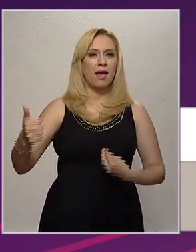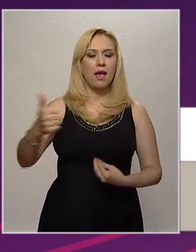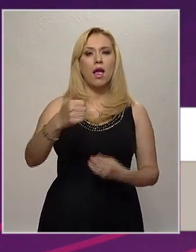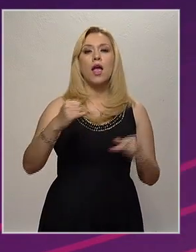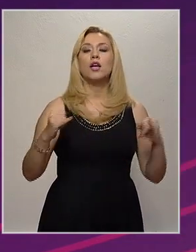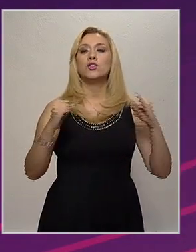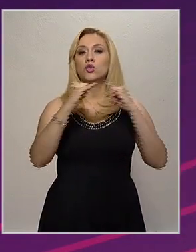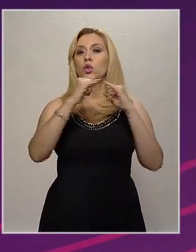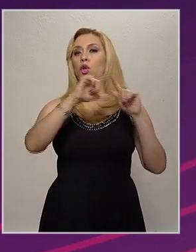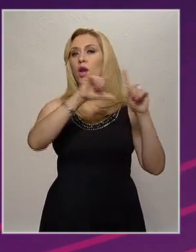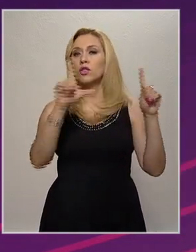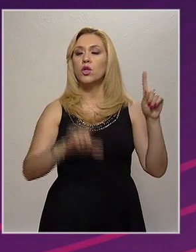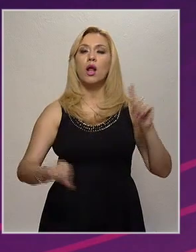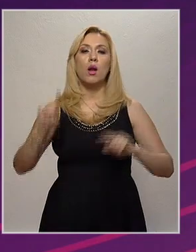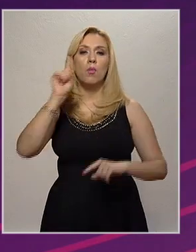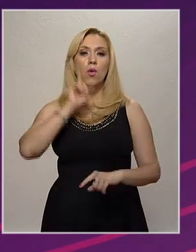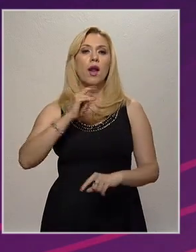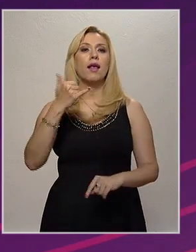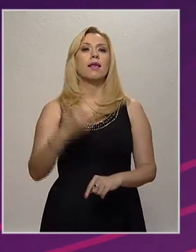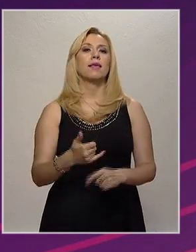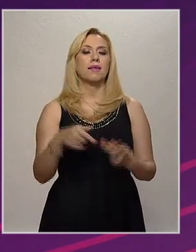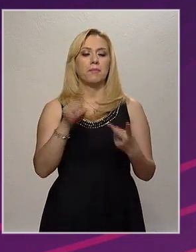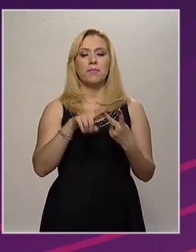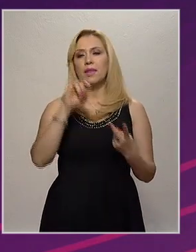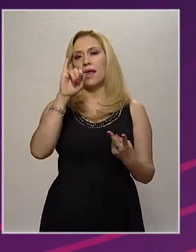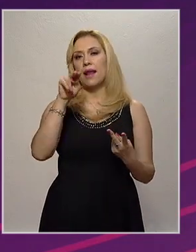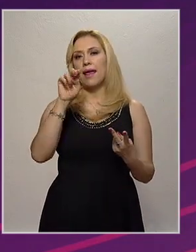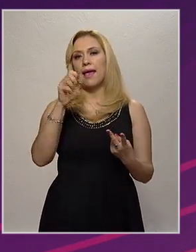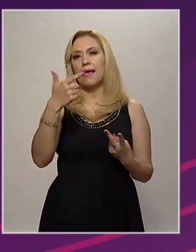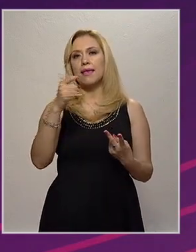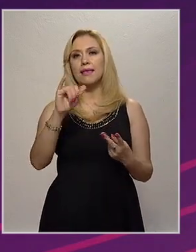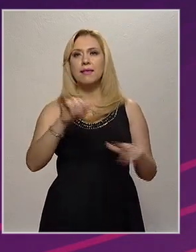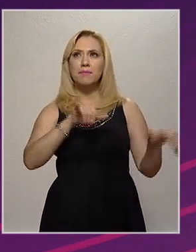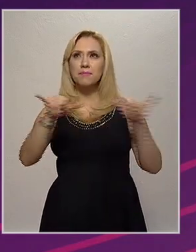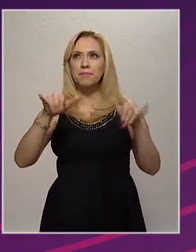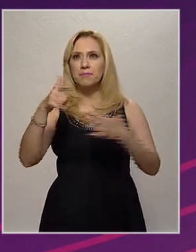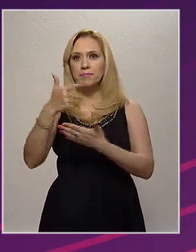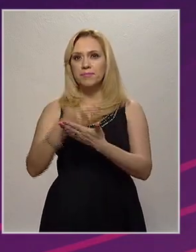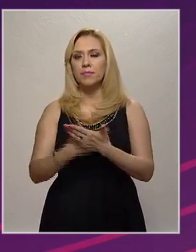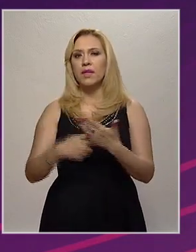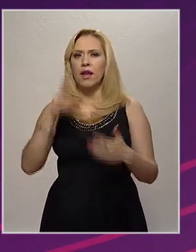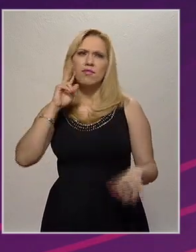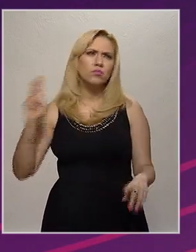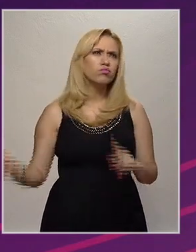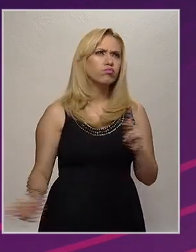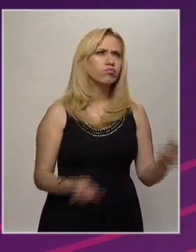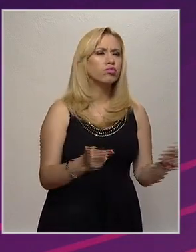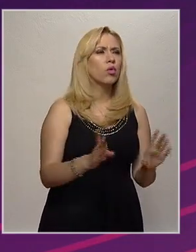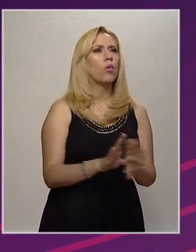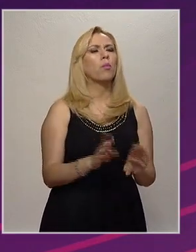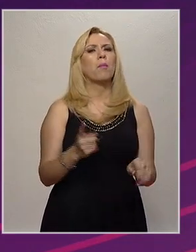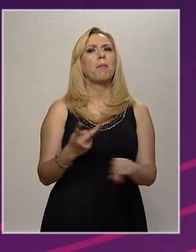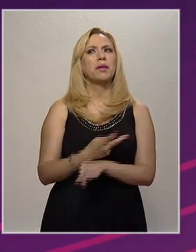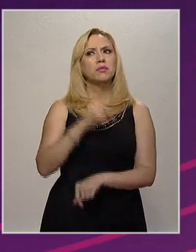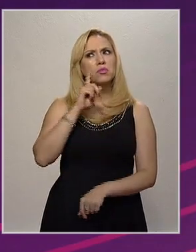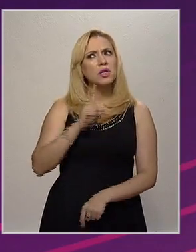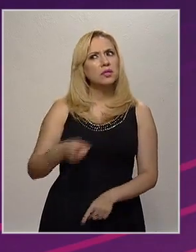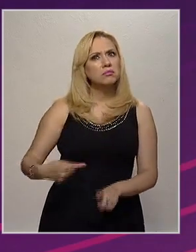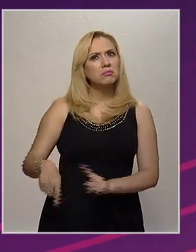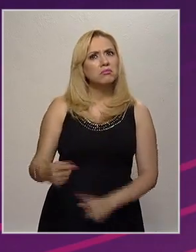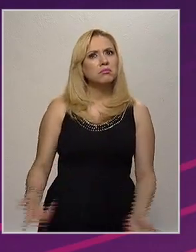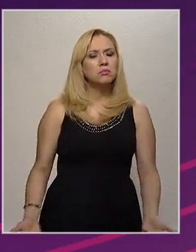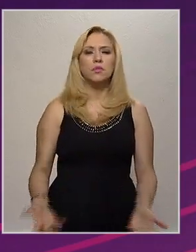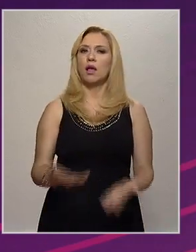Mujeres junto con el INEGI para explorar la violencia contra las mujeres. Y en esta última edición, la de 2016, se incluyó